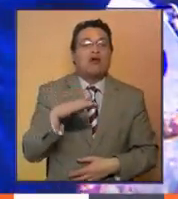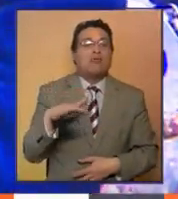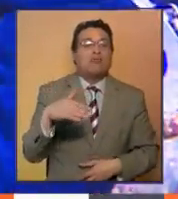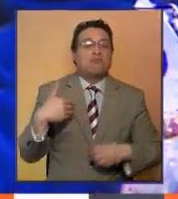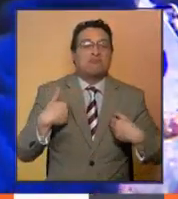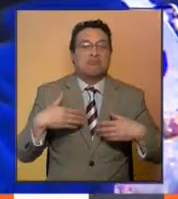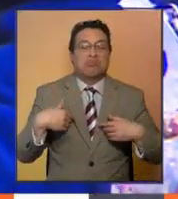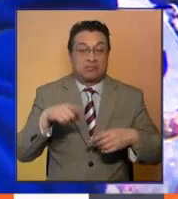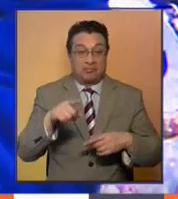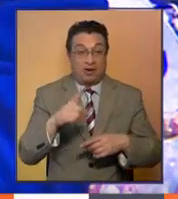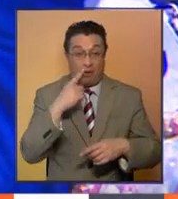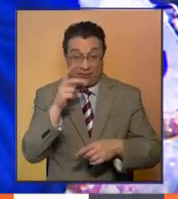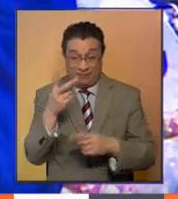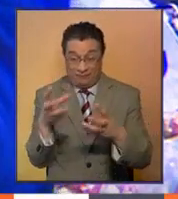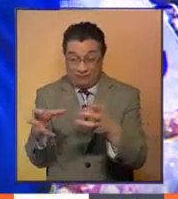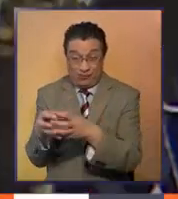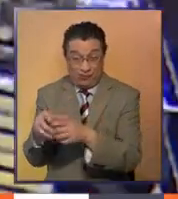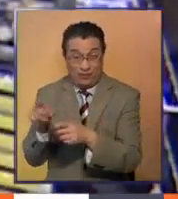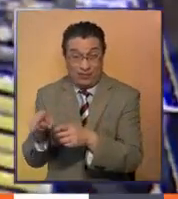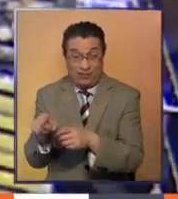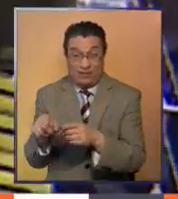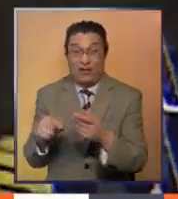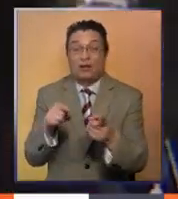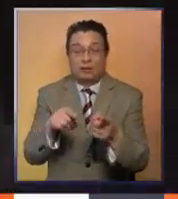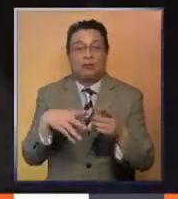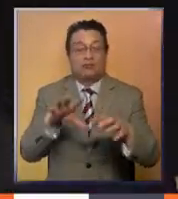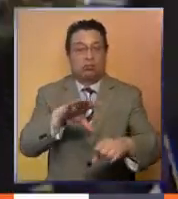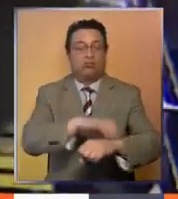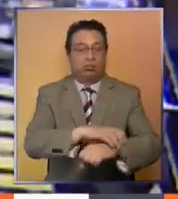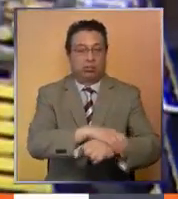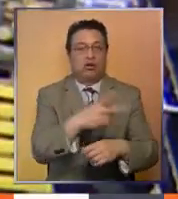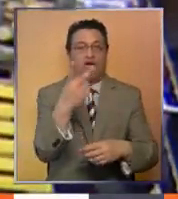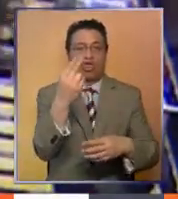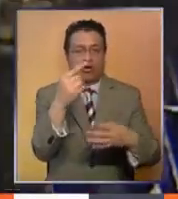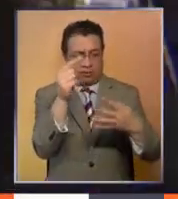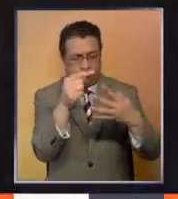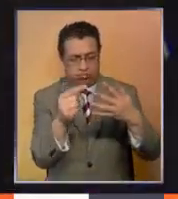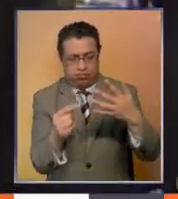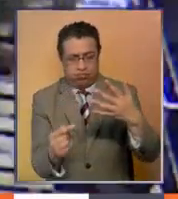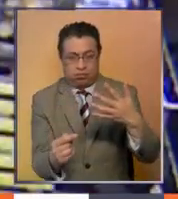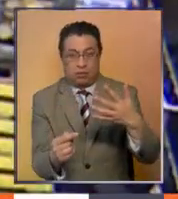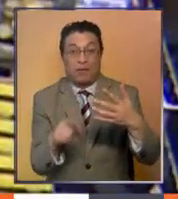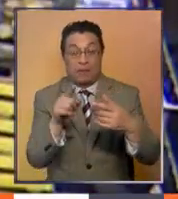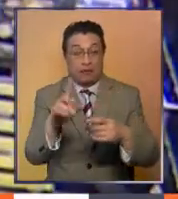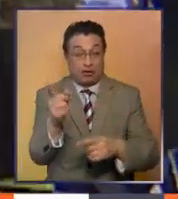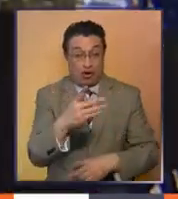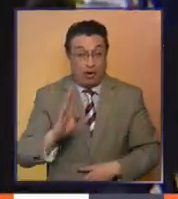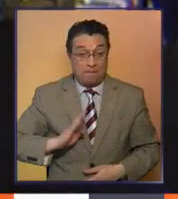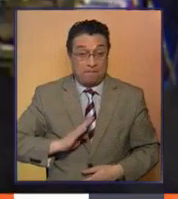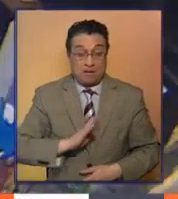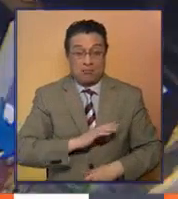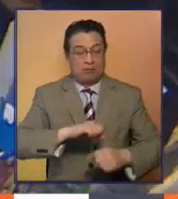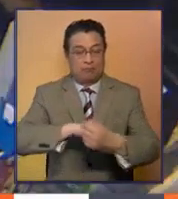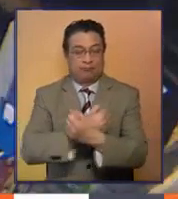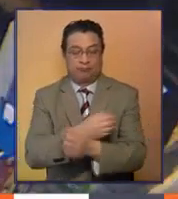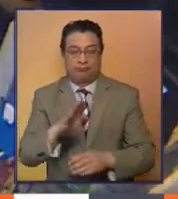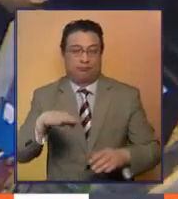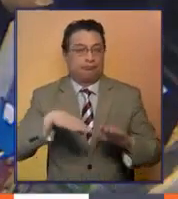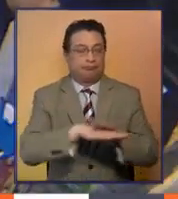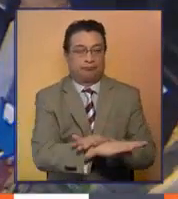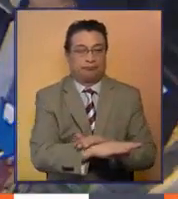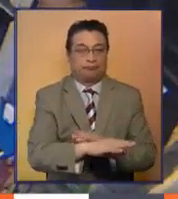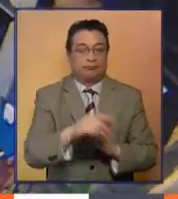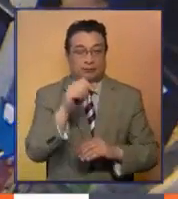capone clyde son un ejemplo de ello tras ser formalizados por 12 delitos se decretó que sus integrantes fueran privados de libertad no en